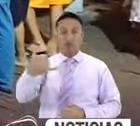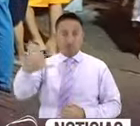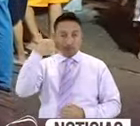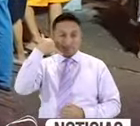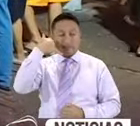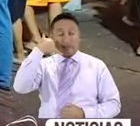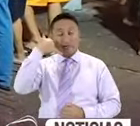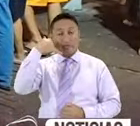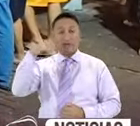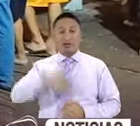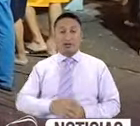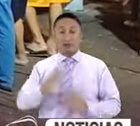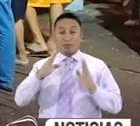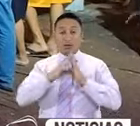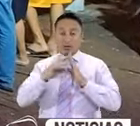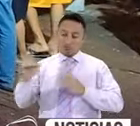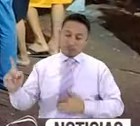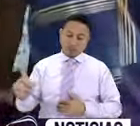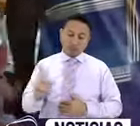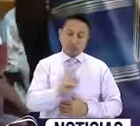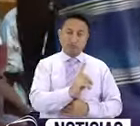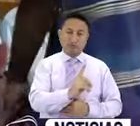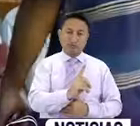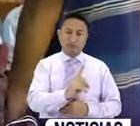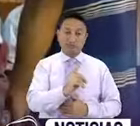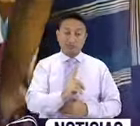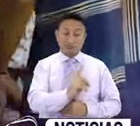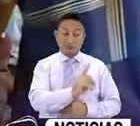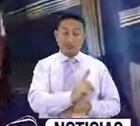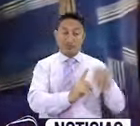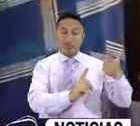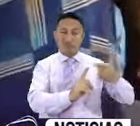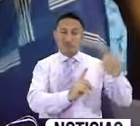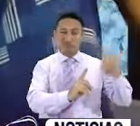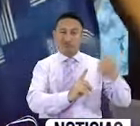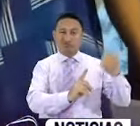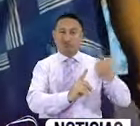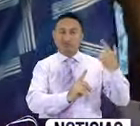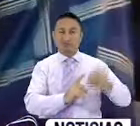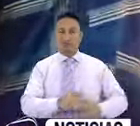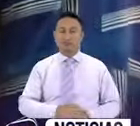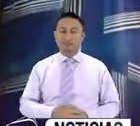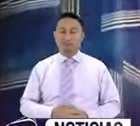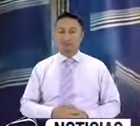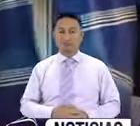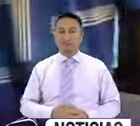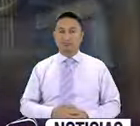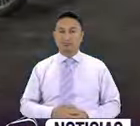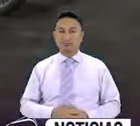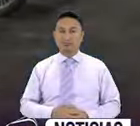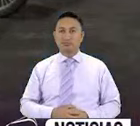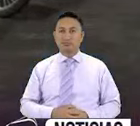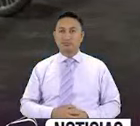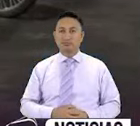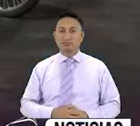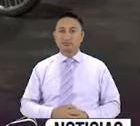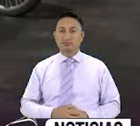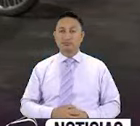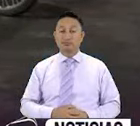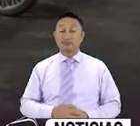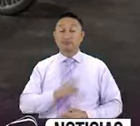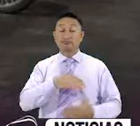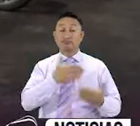hizo salir de su casa y metros más adelante sicarios en moto lo acribillaron. Hasta el momento,